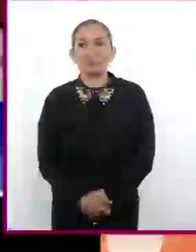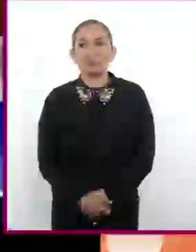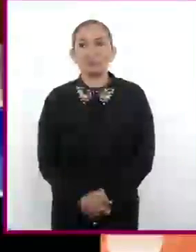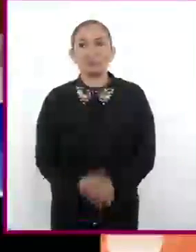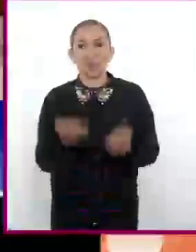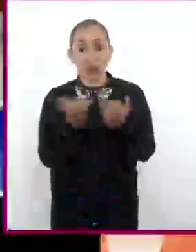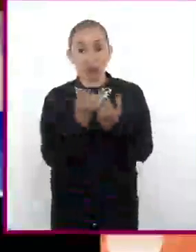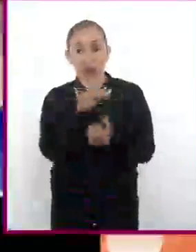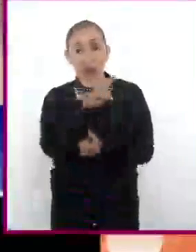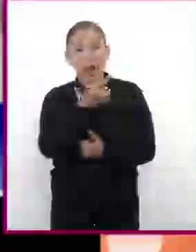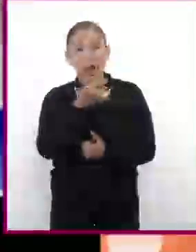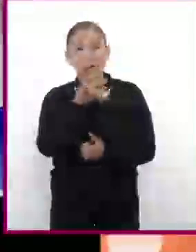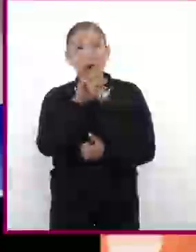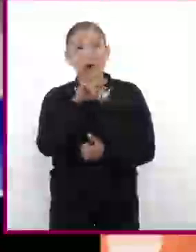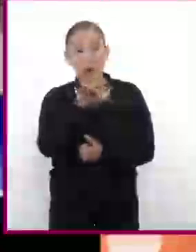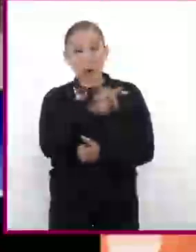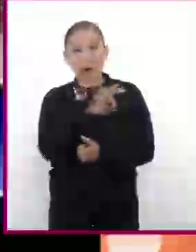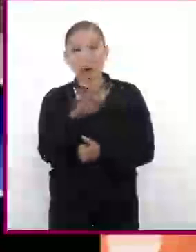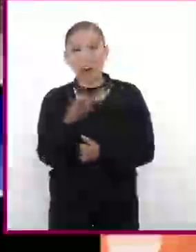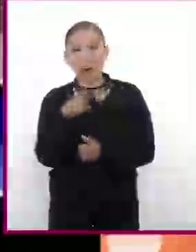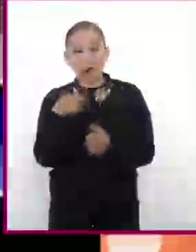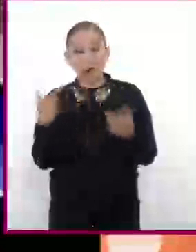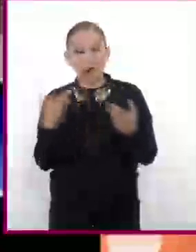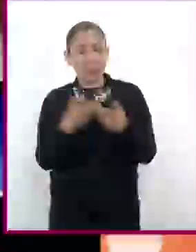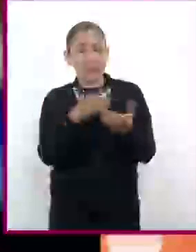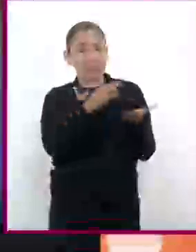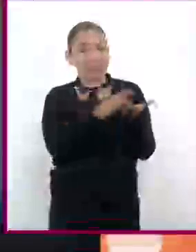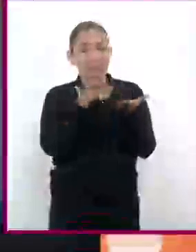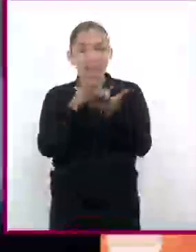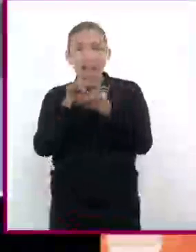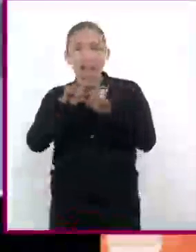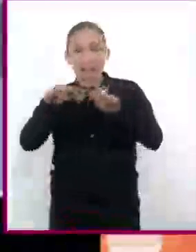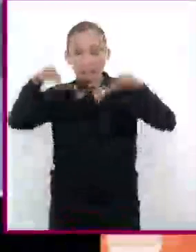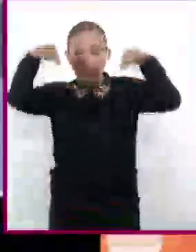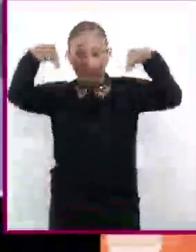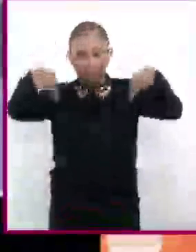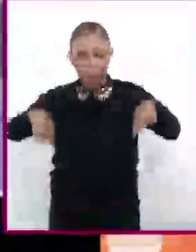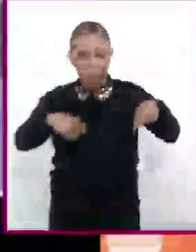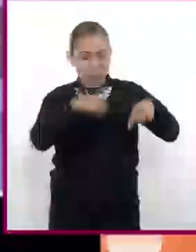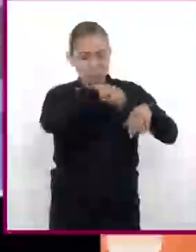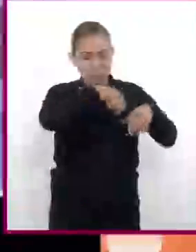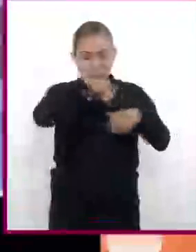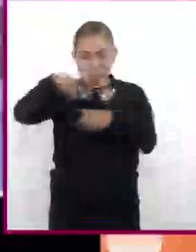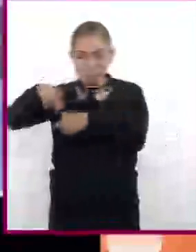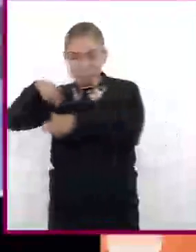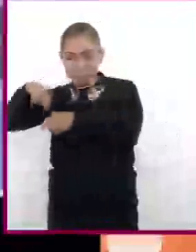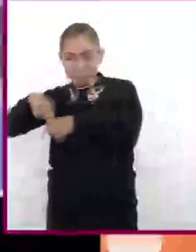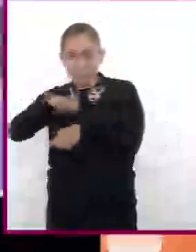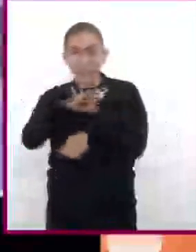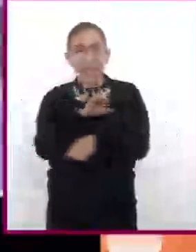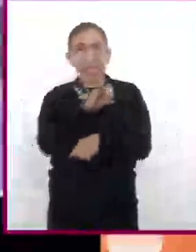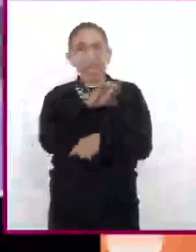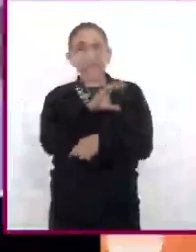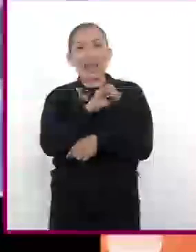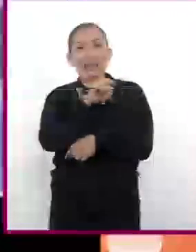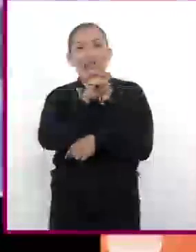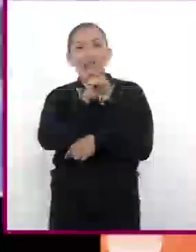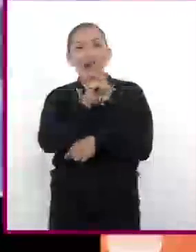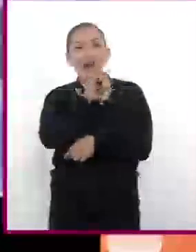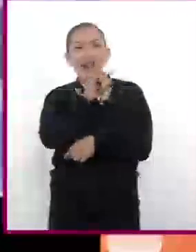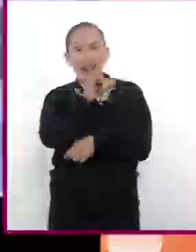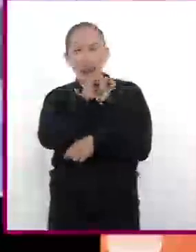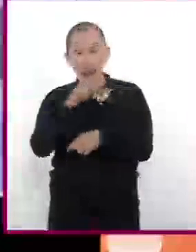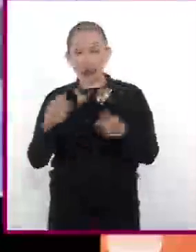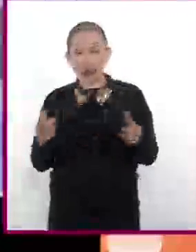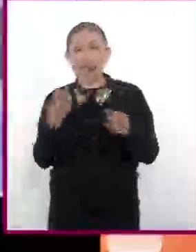Al igual que Volta, podemos introducir una combinación de metales diferentes en una disolución de electrolitos. Lo primero